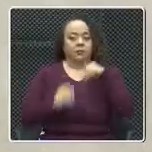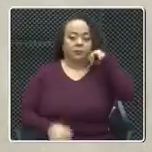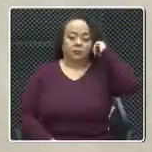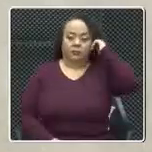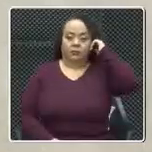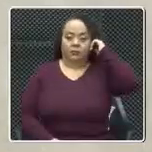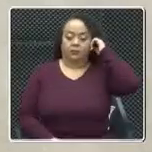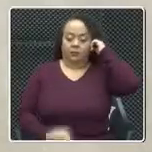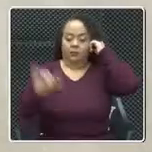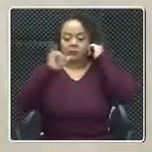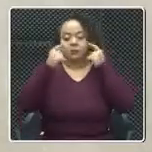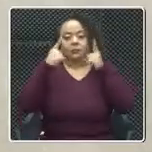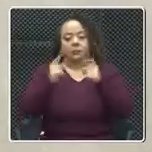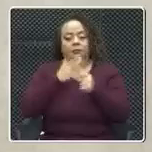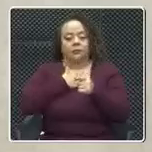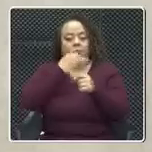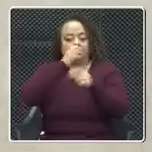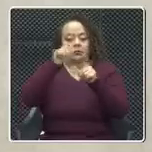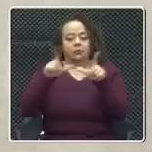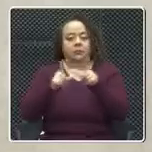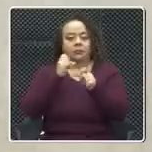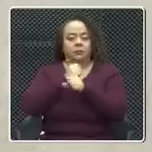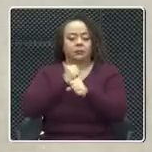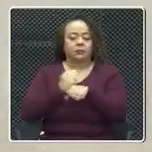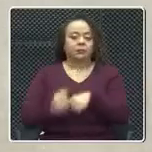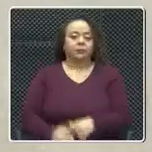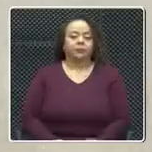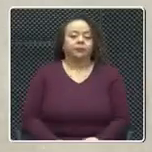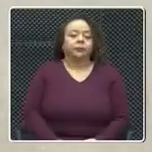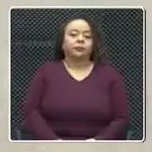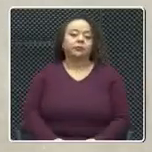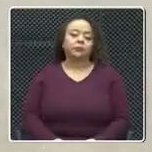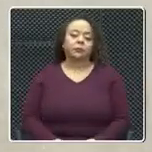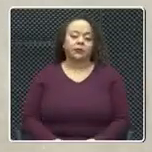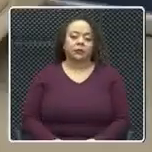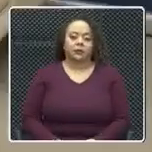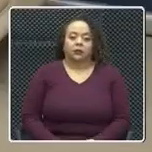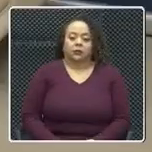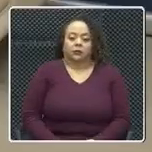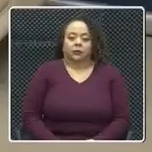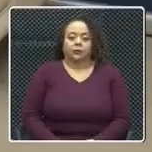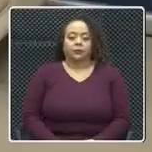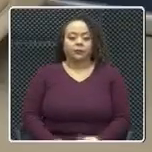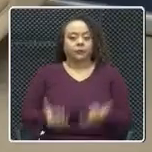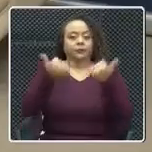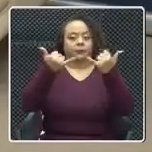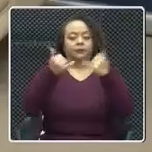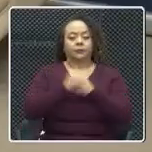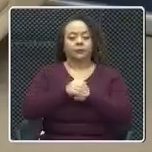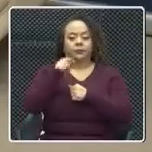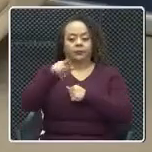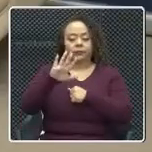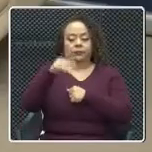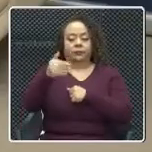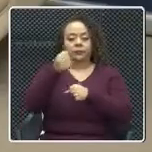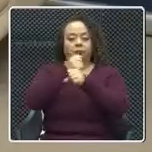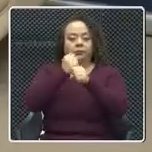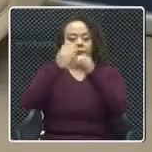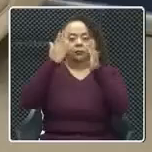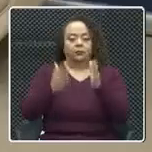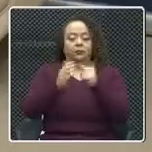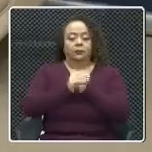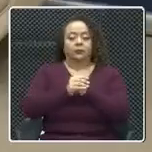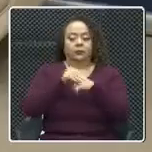como un riesgo que se dio en mi lugar de trabajo. Okay. ¿De acuerdo? Ahora, eso... cuando son colaboradores que